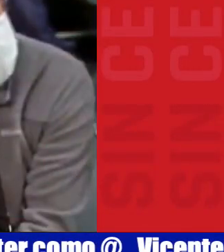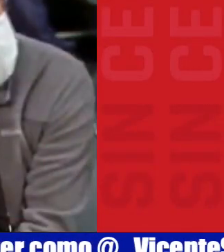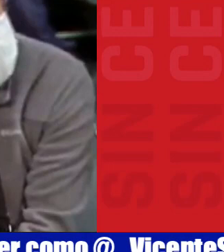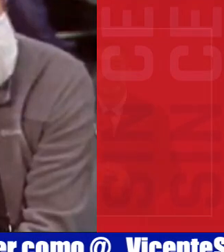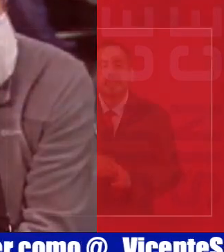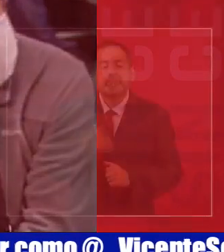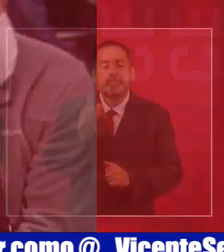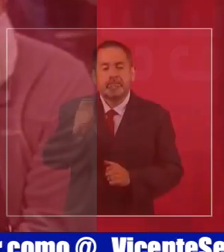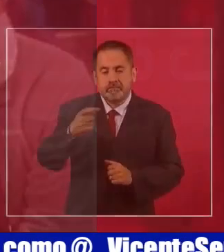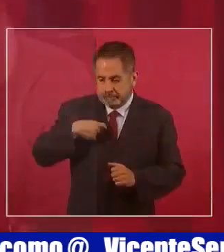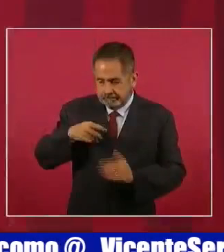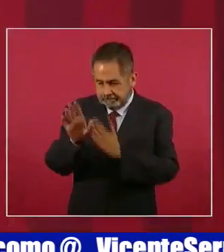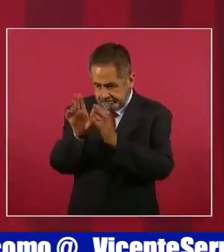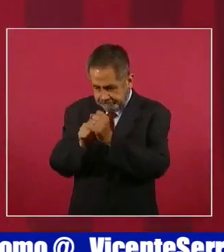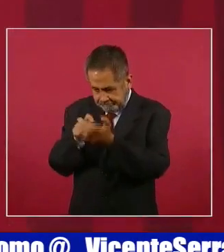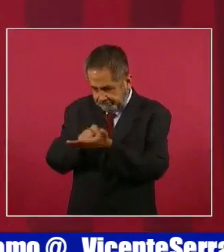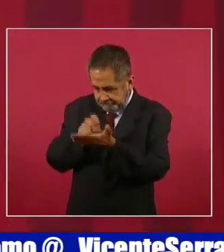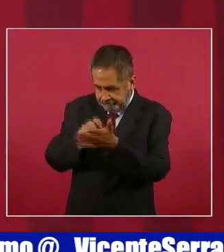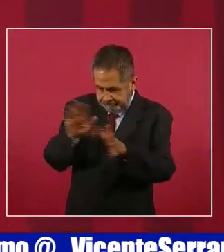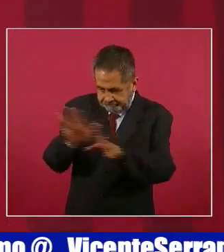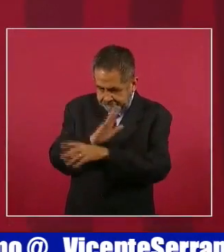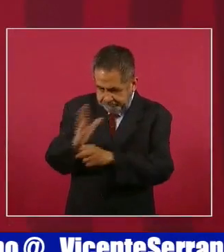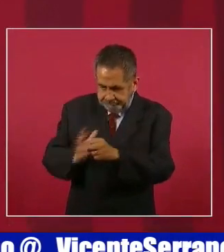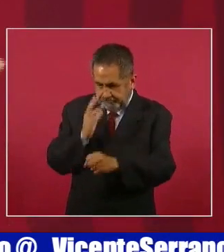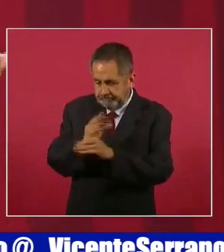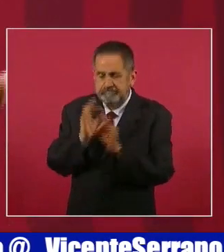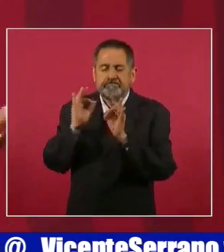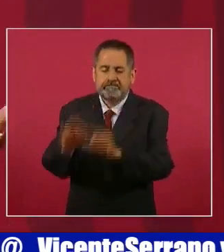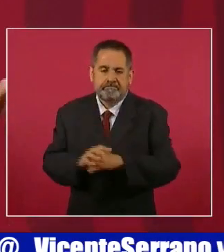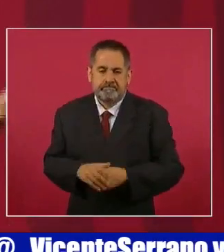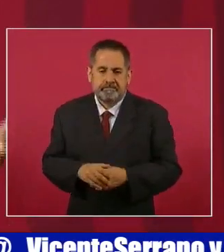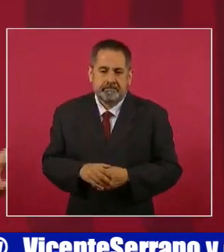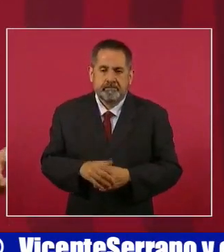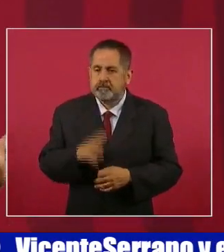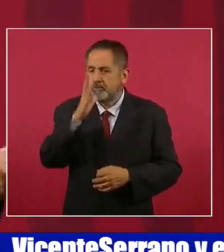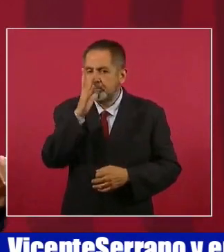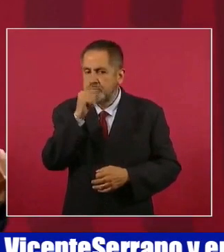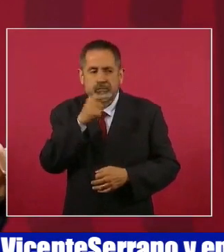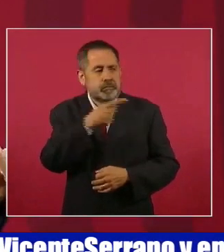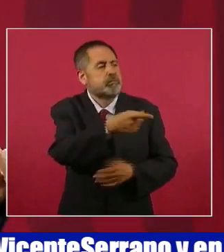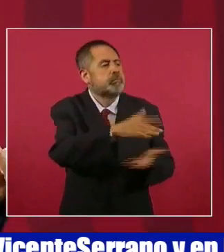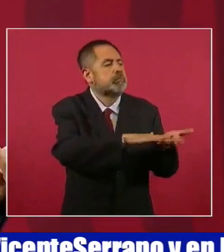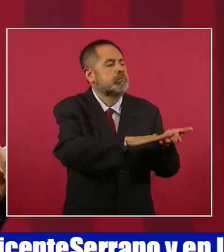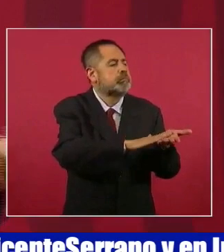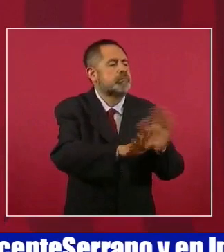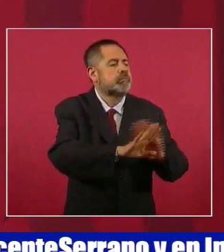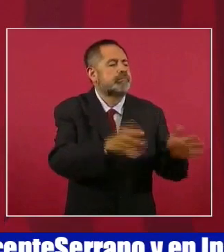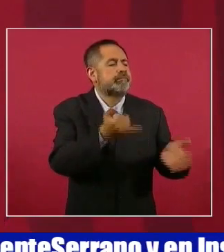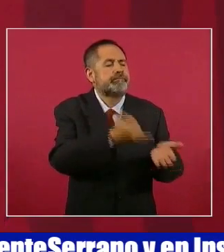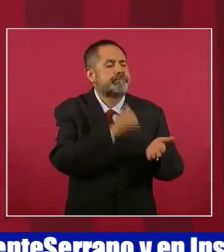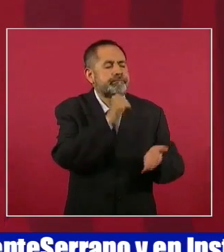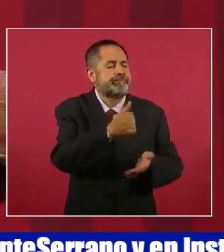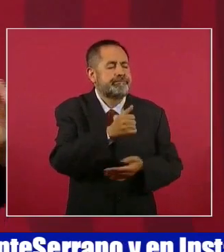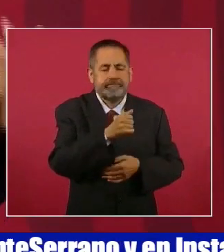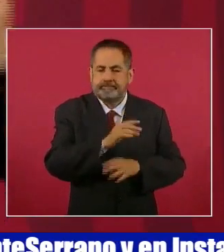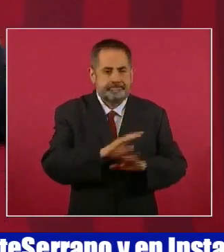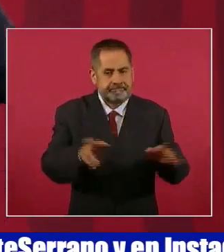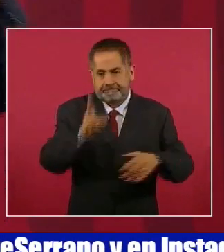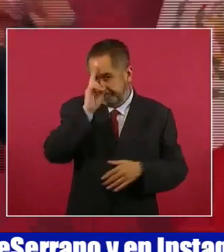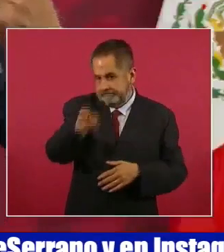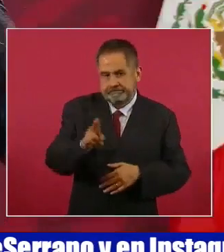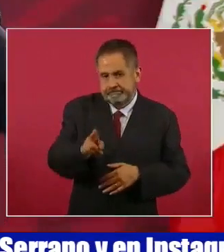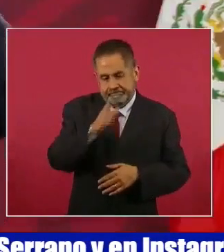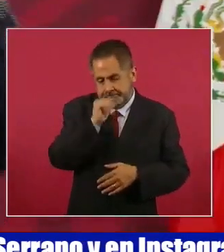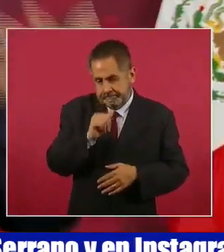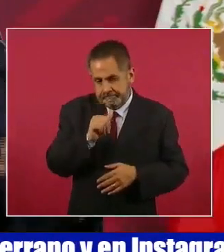es obvio, que es que quede establecido constitucionalmente para que no le den marcha atrás. Habló de cómo el grupo de